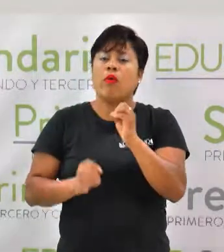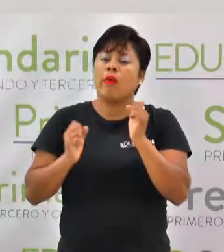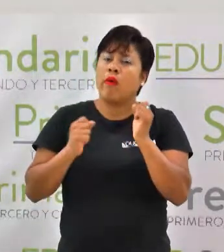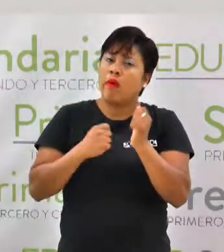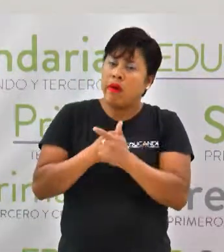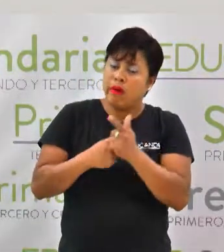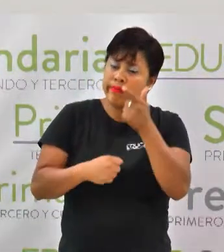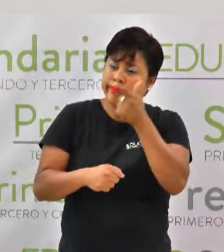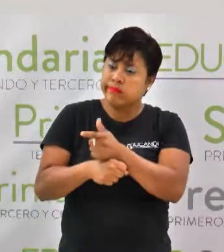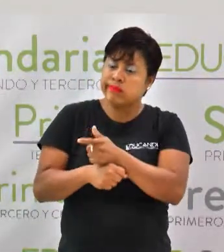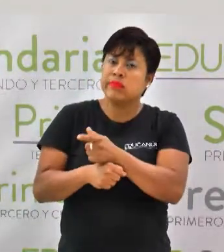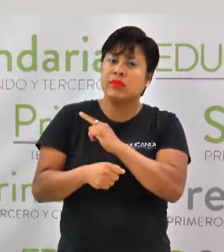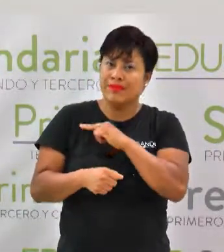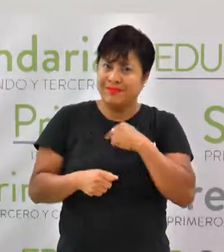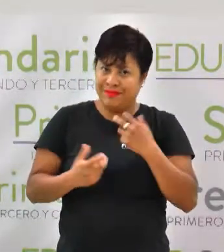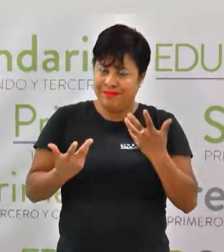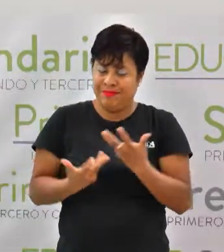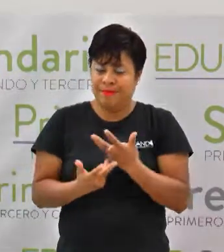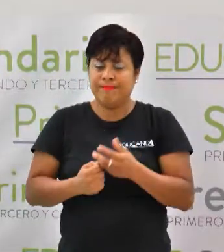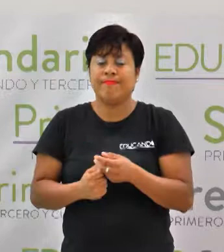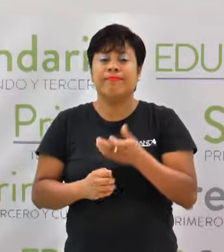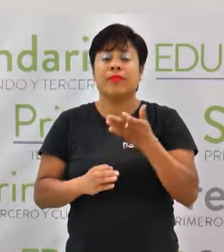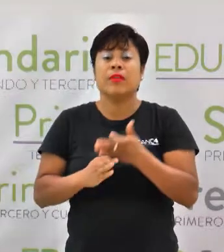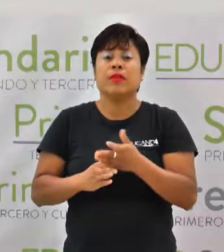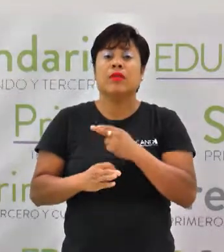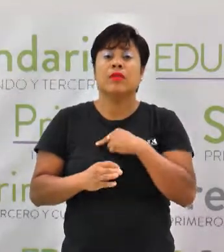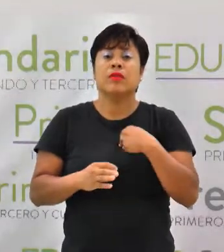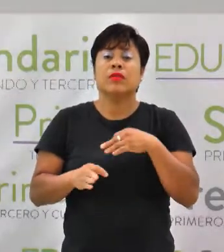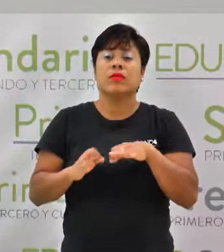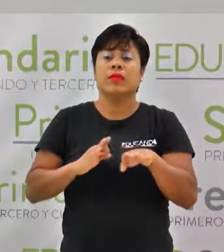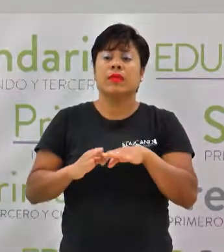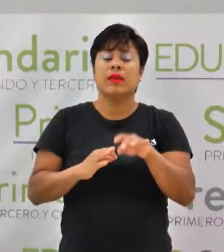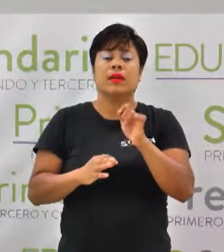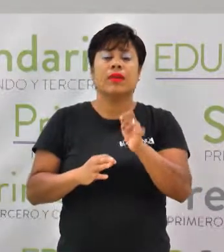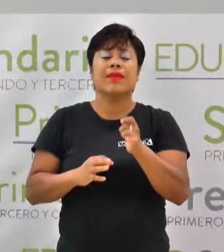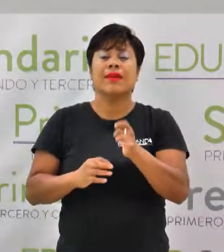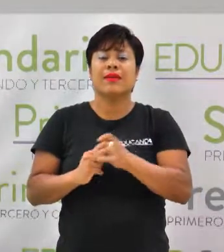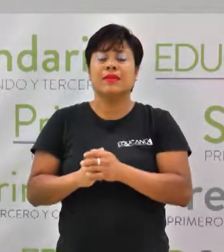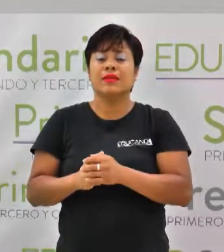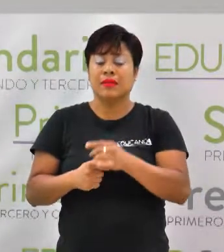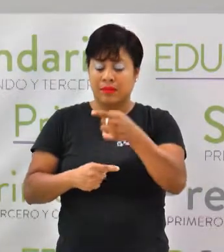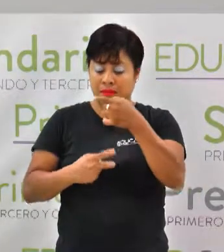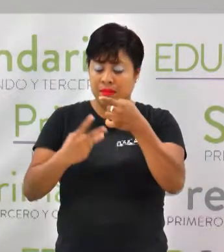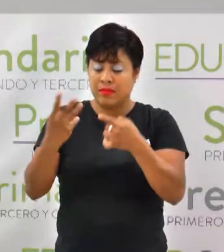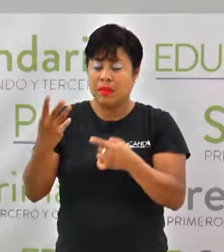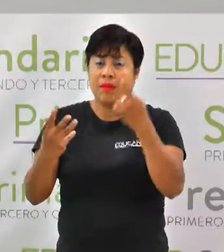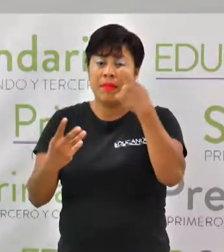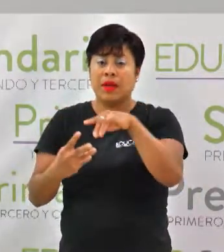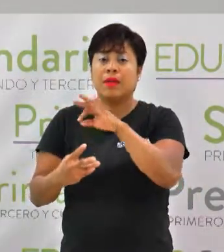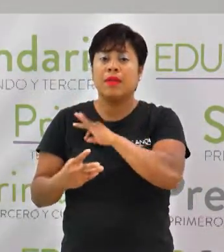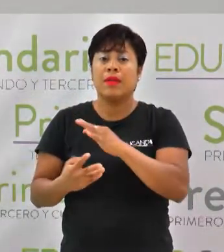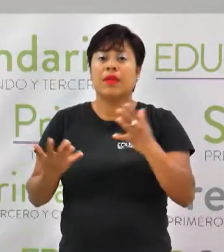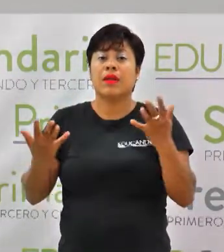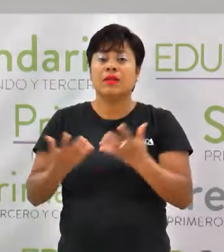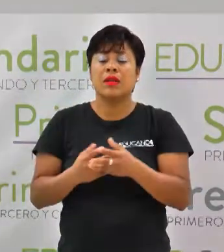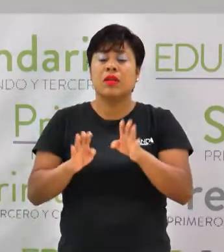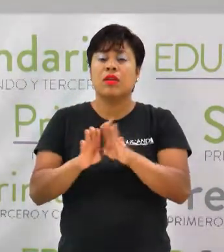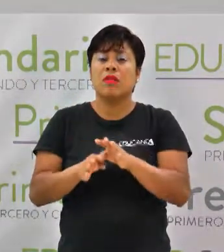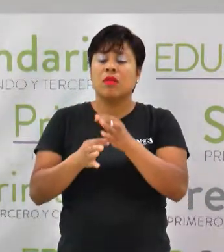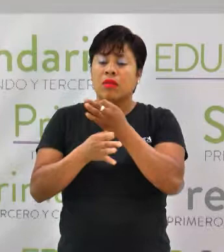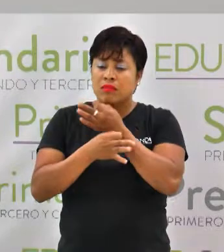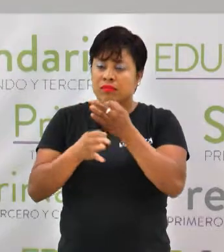algún descubrimiento que hayamos hecho, ¿no? El día de hoy vamos a trabajar lo que es elementos para desarrollar